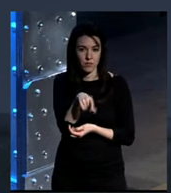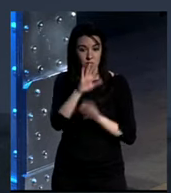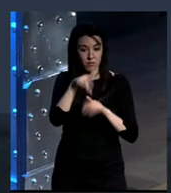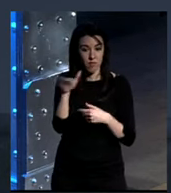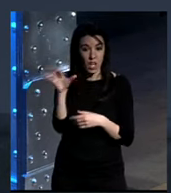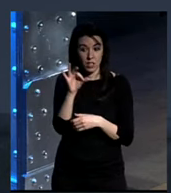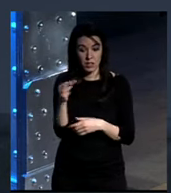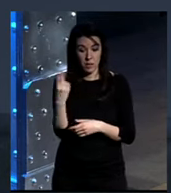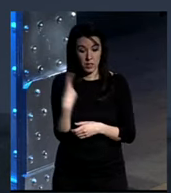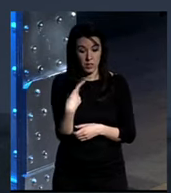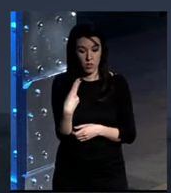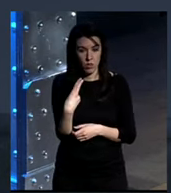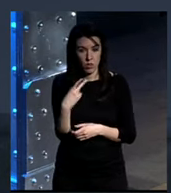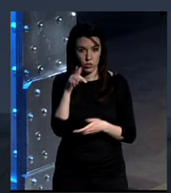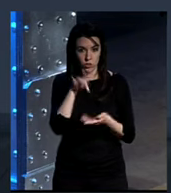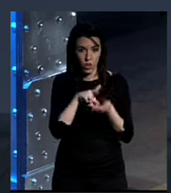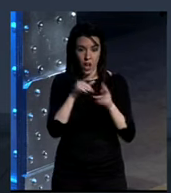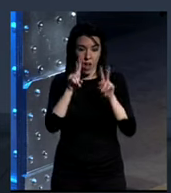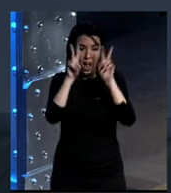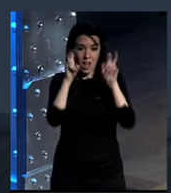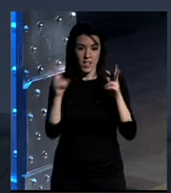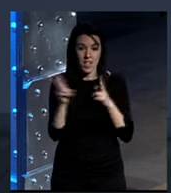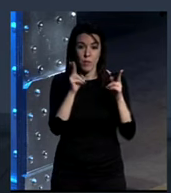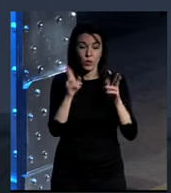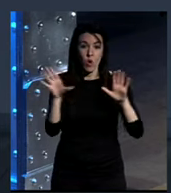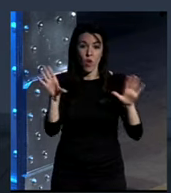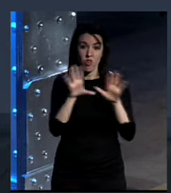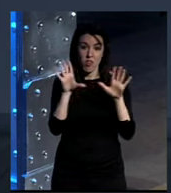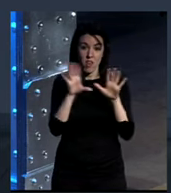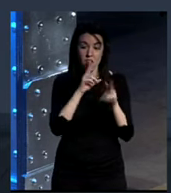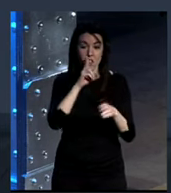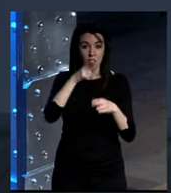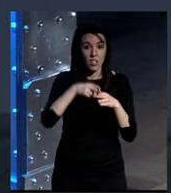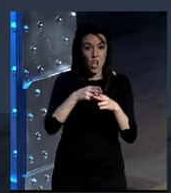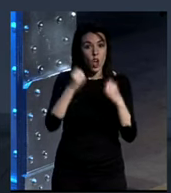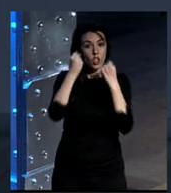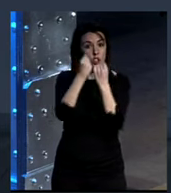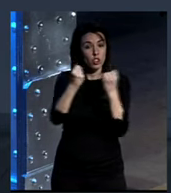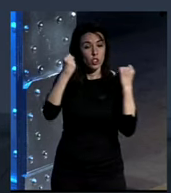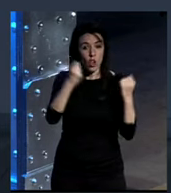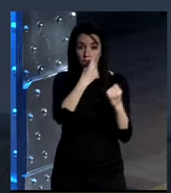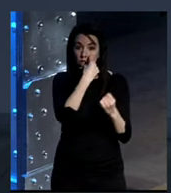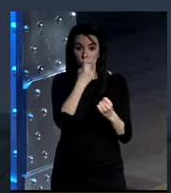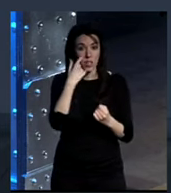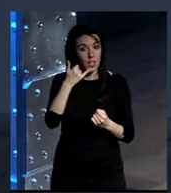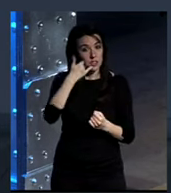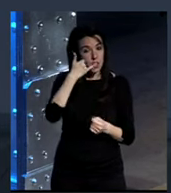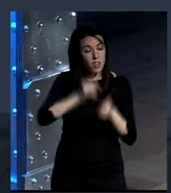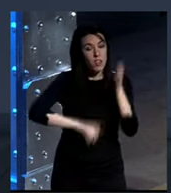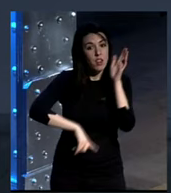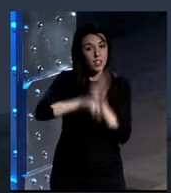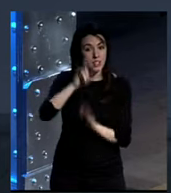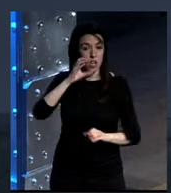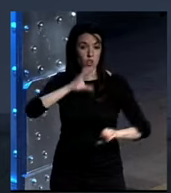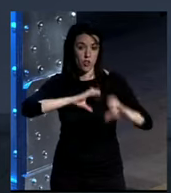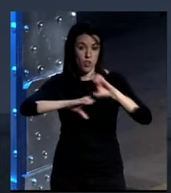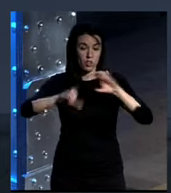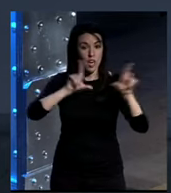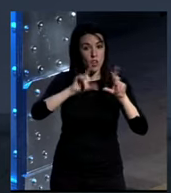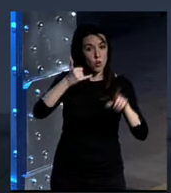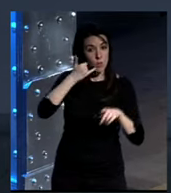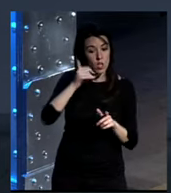Sebastián y yo dejamos un capítulo 10 que se titula De las torres ópticas al teléfono, el desarrollo de las telecomunicaciones y el cuerpo de